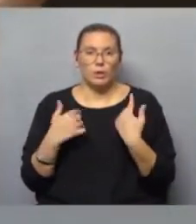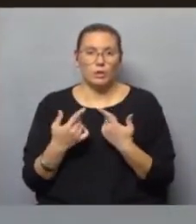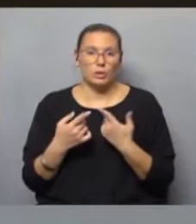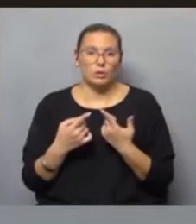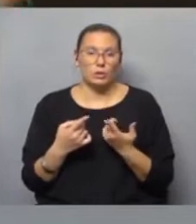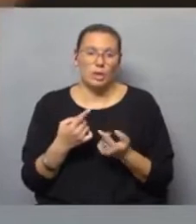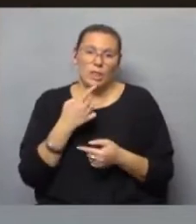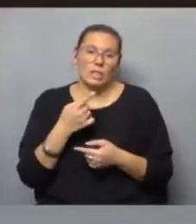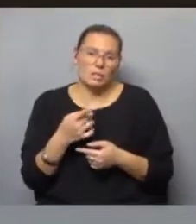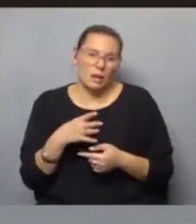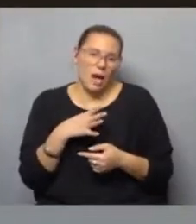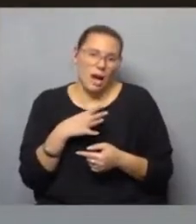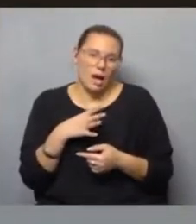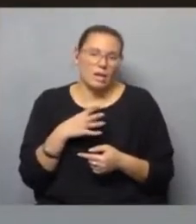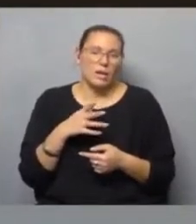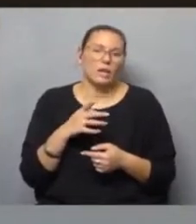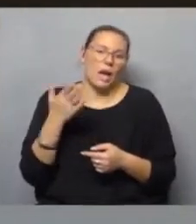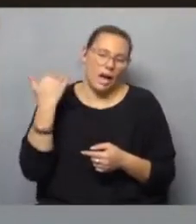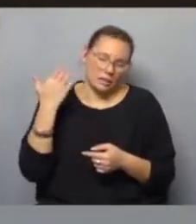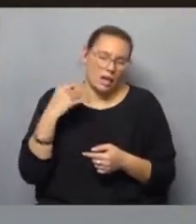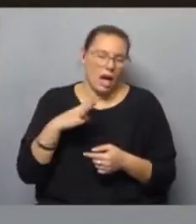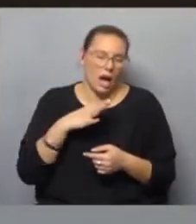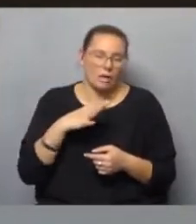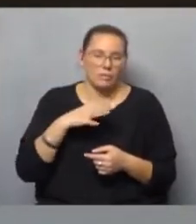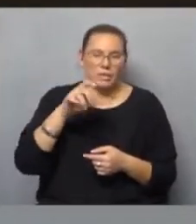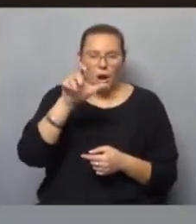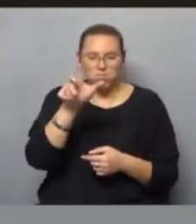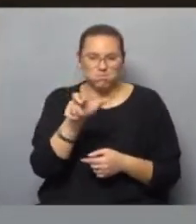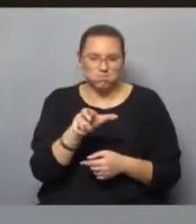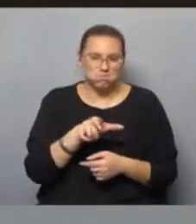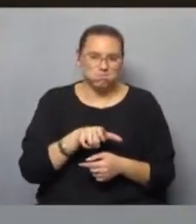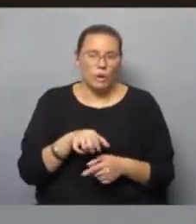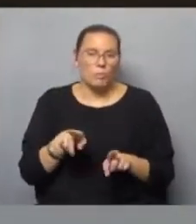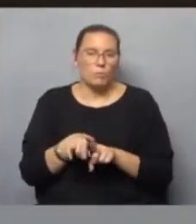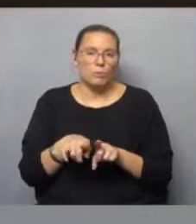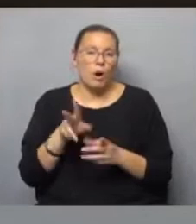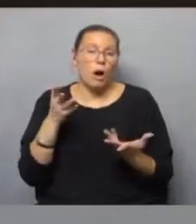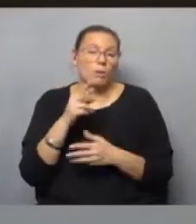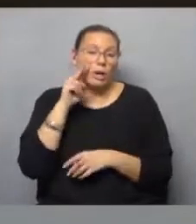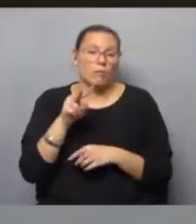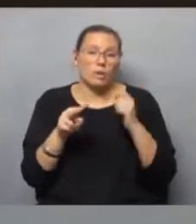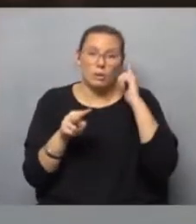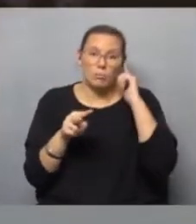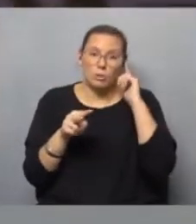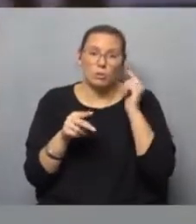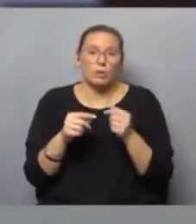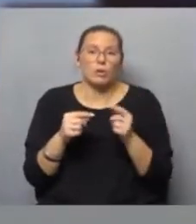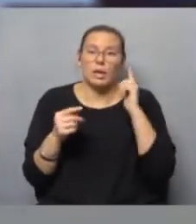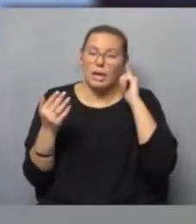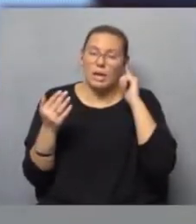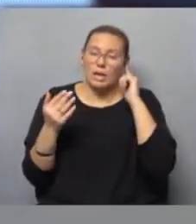decimos, digamos, que tenemos una cordillera, que tuvimos, digamos, ¿no? Ya lo que vemos ahora sería como la raíz